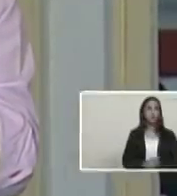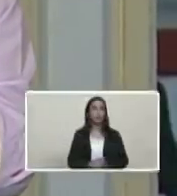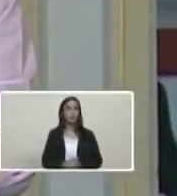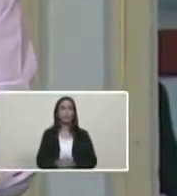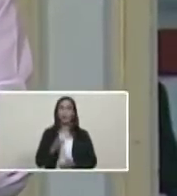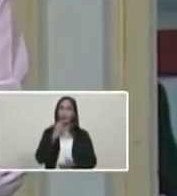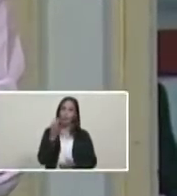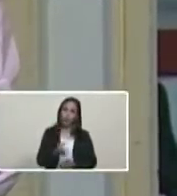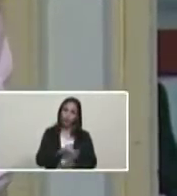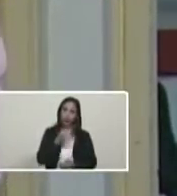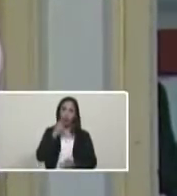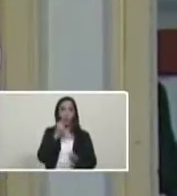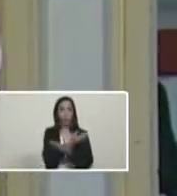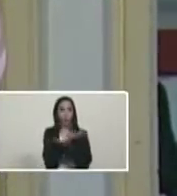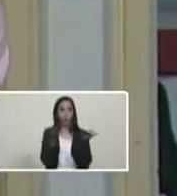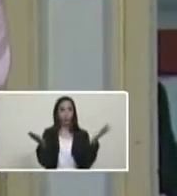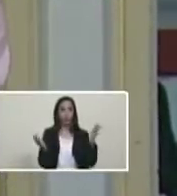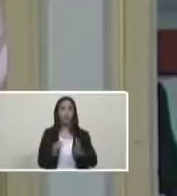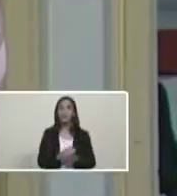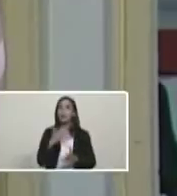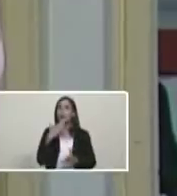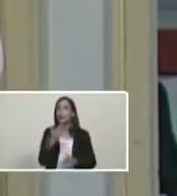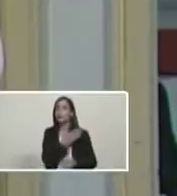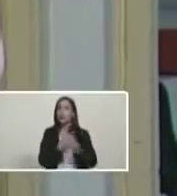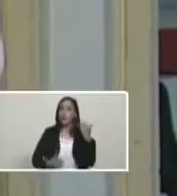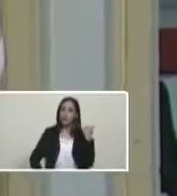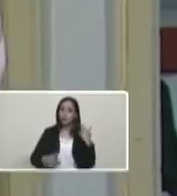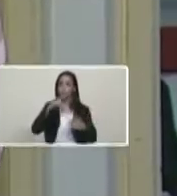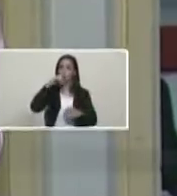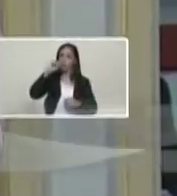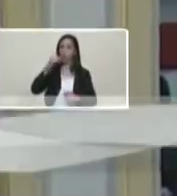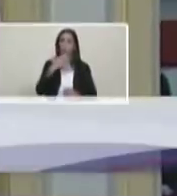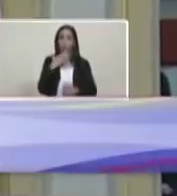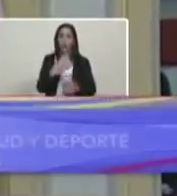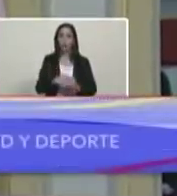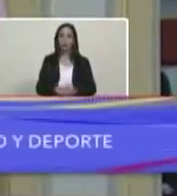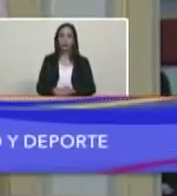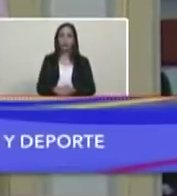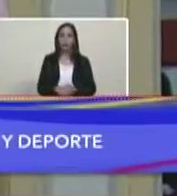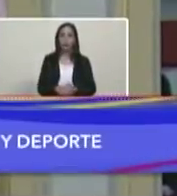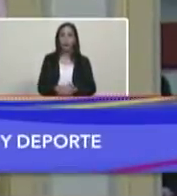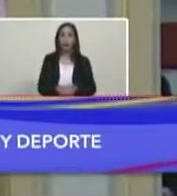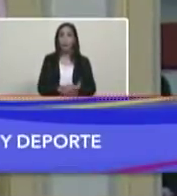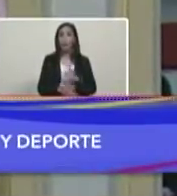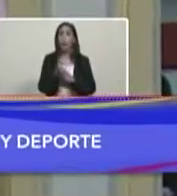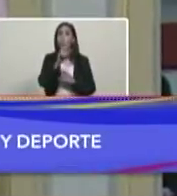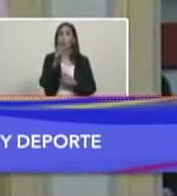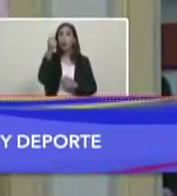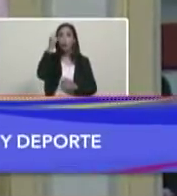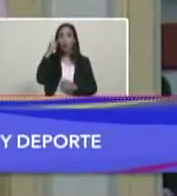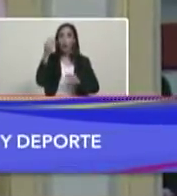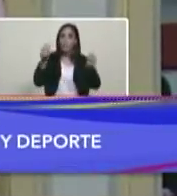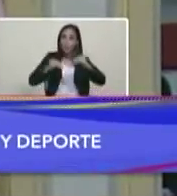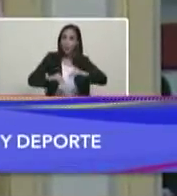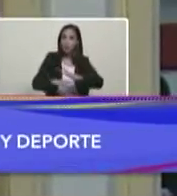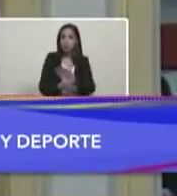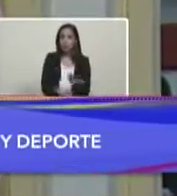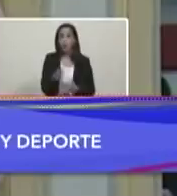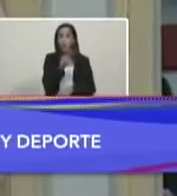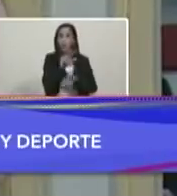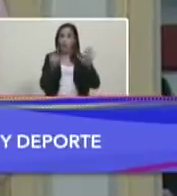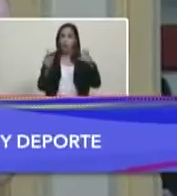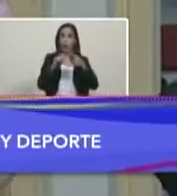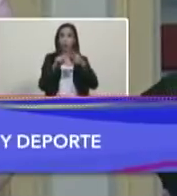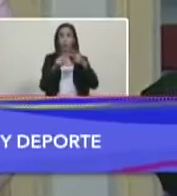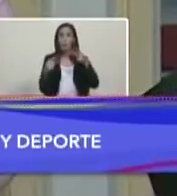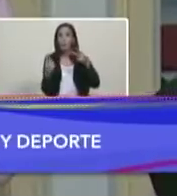Primero, agradecerle a usted por este gesto y, digamos, darle dos días más a los Carnavales Felices 2019 para todo el